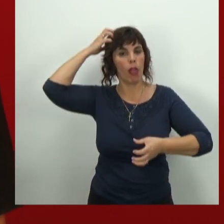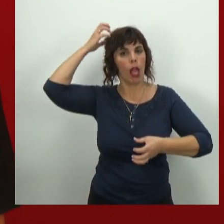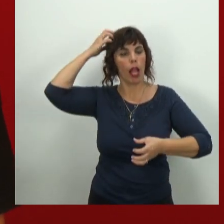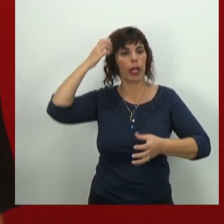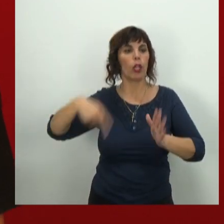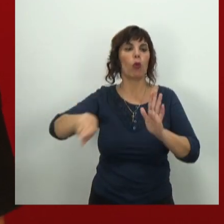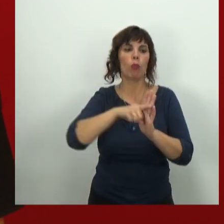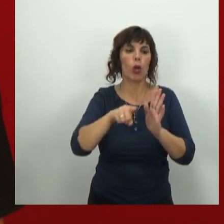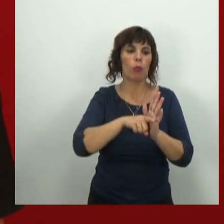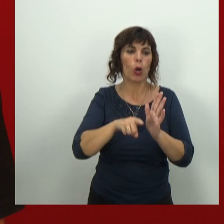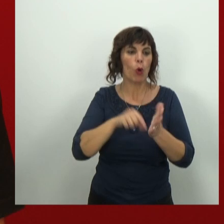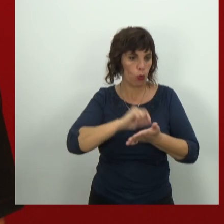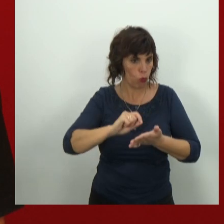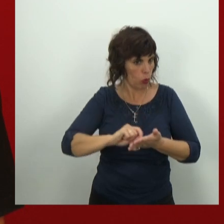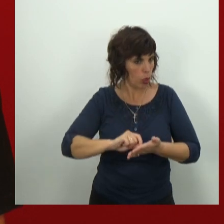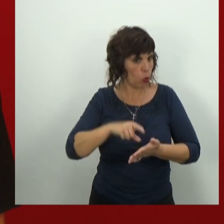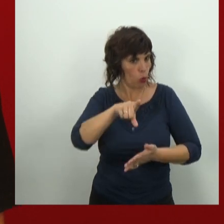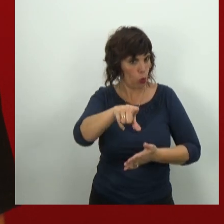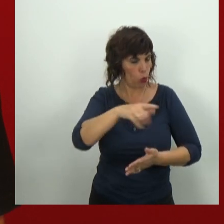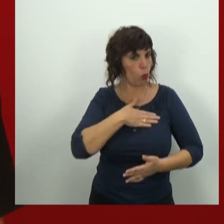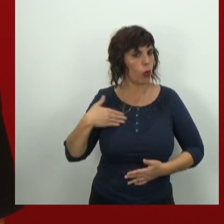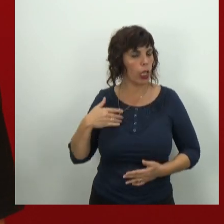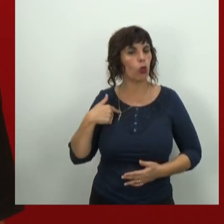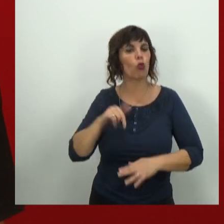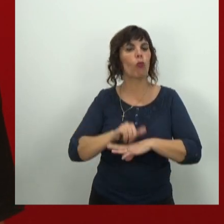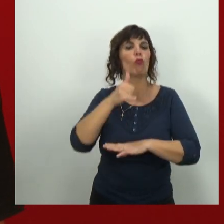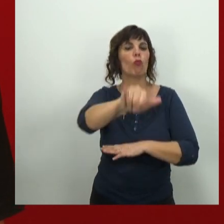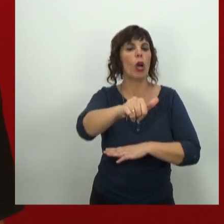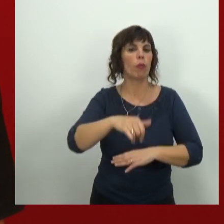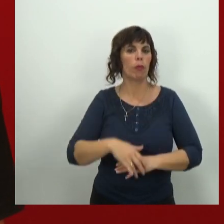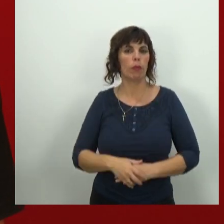con los versículos del reino, yo te la puedo enviar.